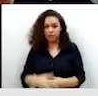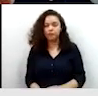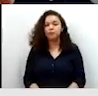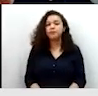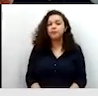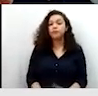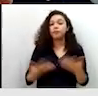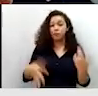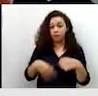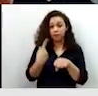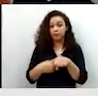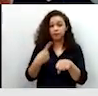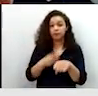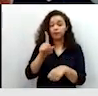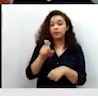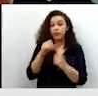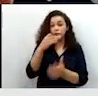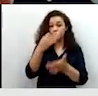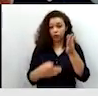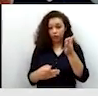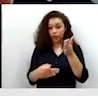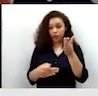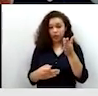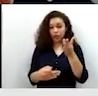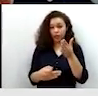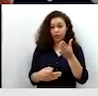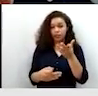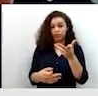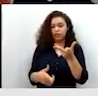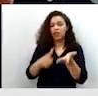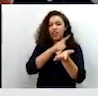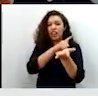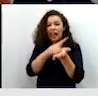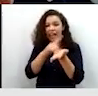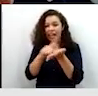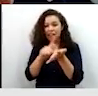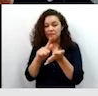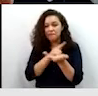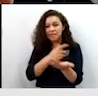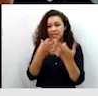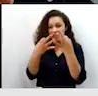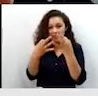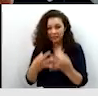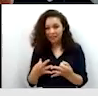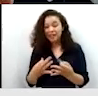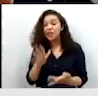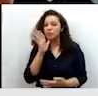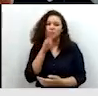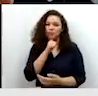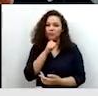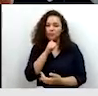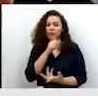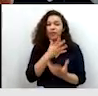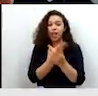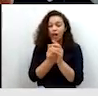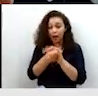Aquellas enfermedades por escasez de agua, es decir, no nos permite la limpieza y desinfección. Entonces, prácticamente tanto nuestras manos, que sobre